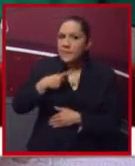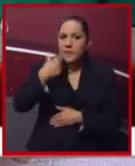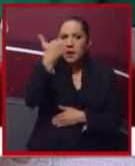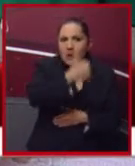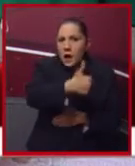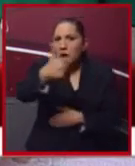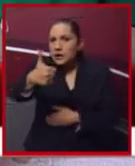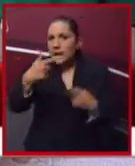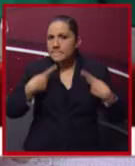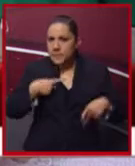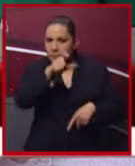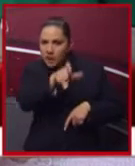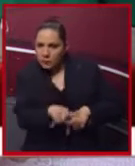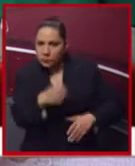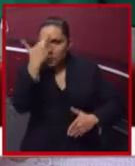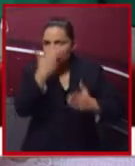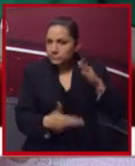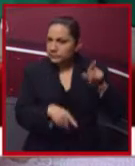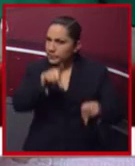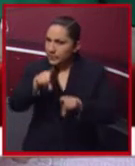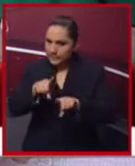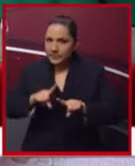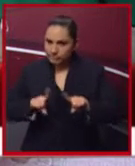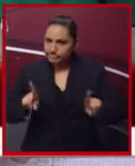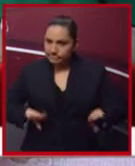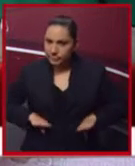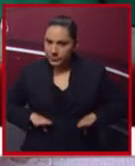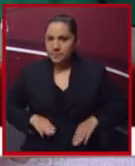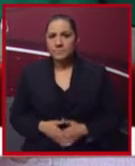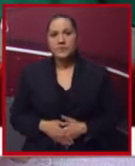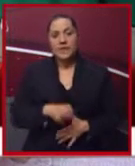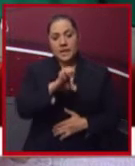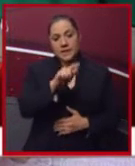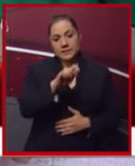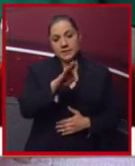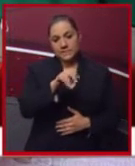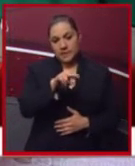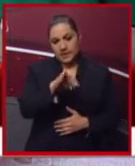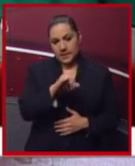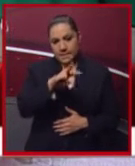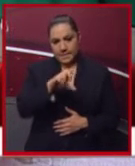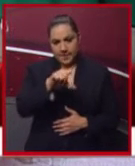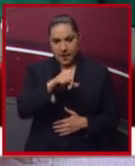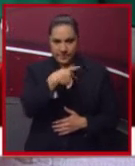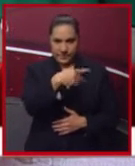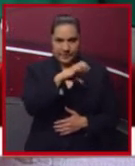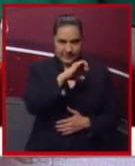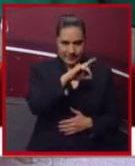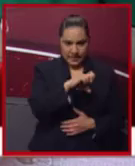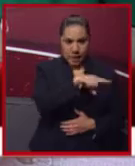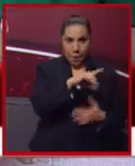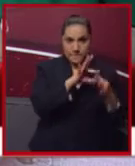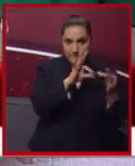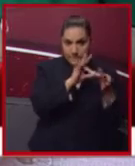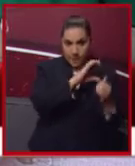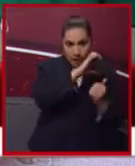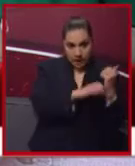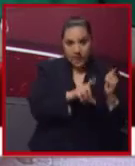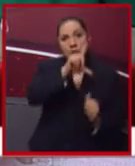Bueno, luego de la participación de Estefanía Vela, investigadora del Centro de Investigación y Docencia Económicas, los grupos parlamentarios fijaron postura.